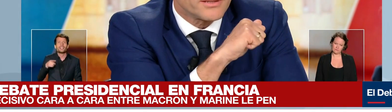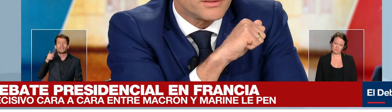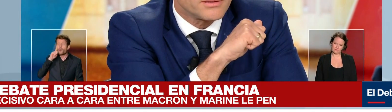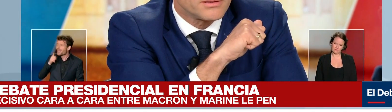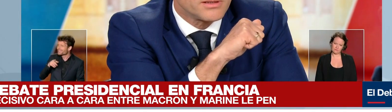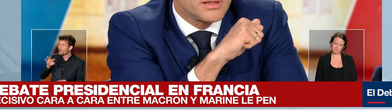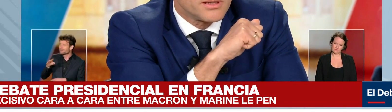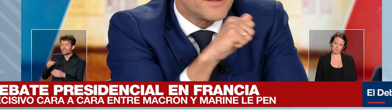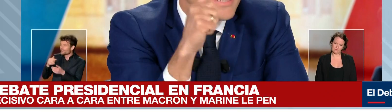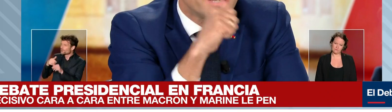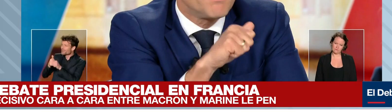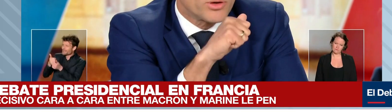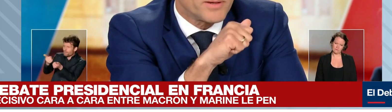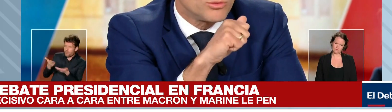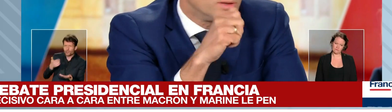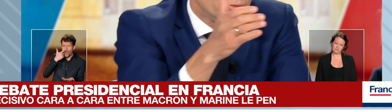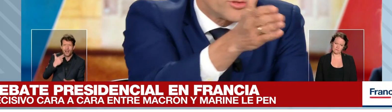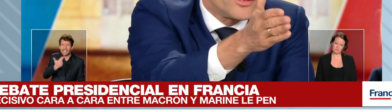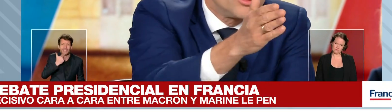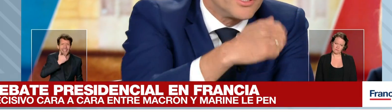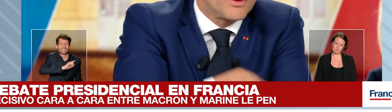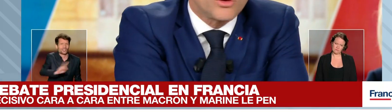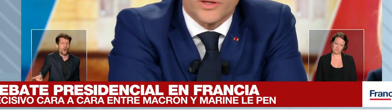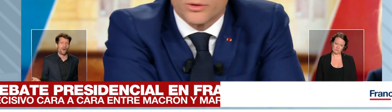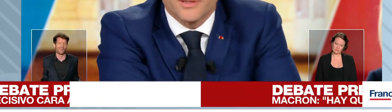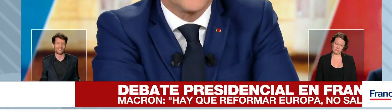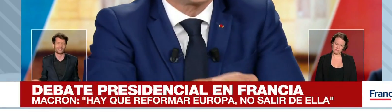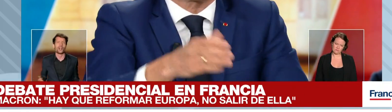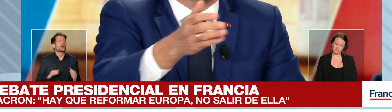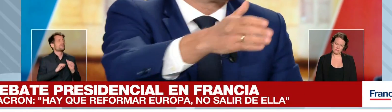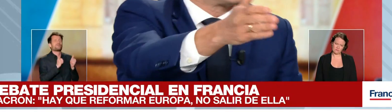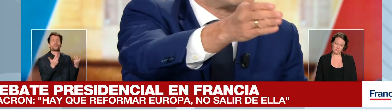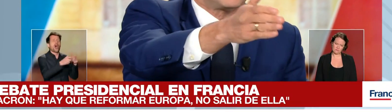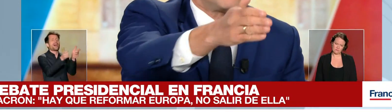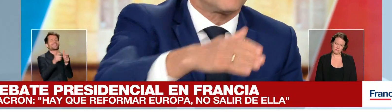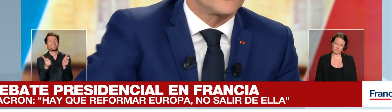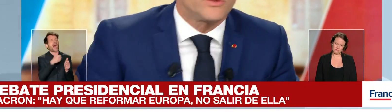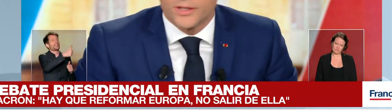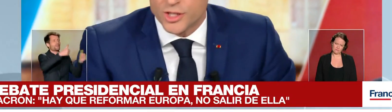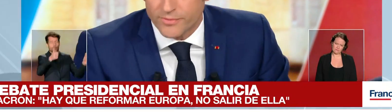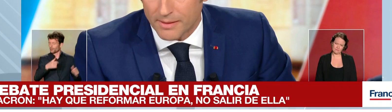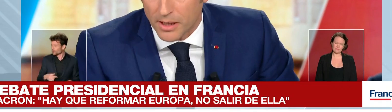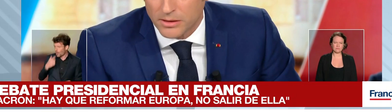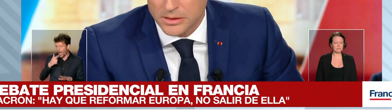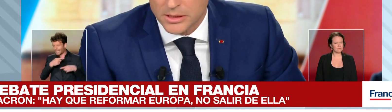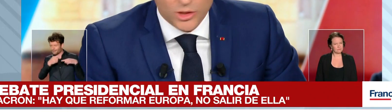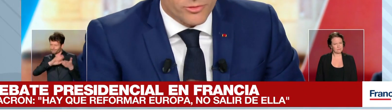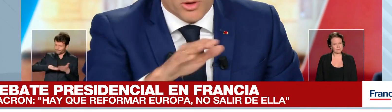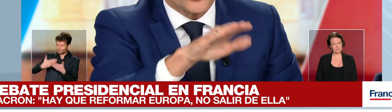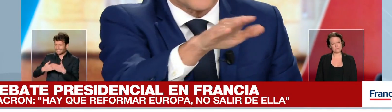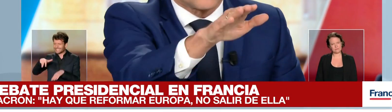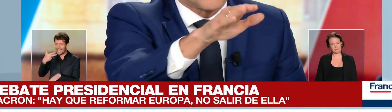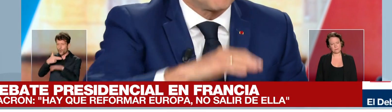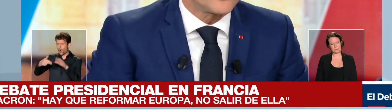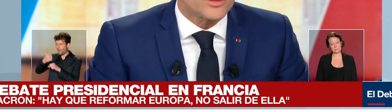0%, no es una medida eficaz, porque tiene muy poca repercusión. Muchos institutos independientes dijeron que serían 13 euros